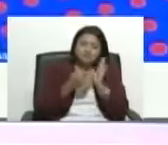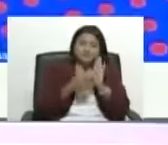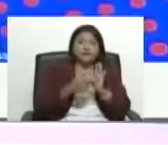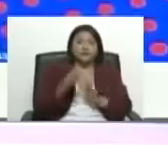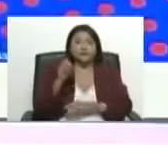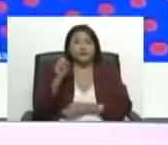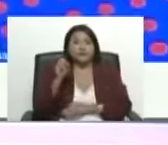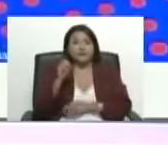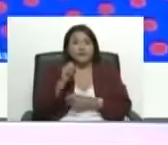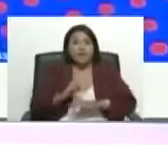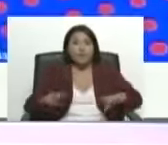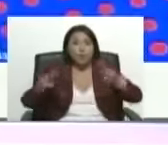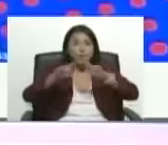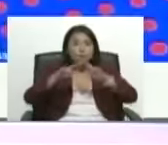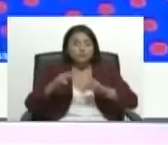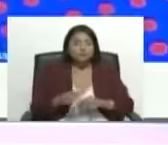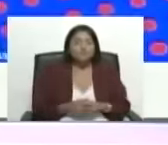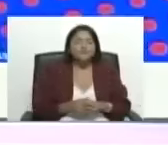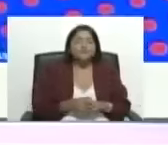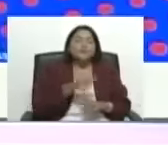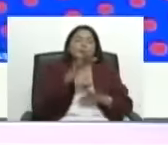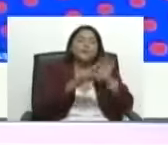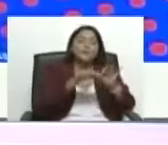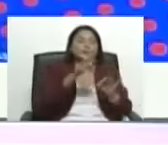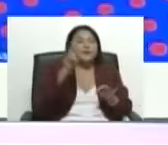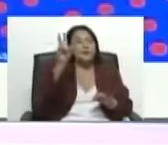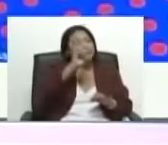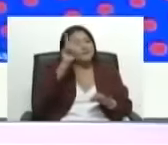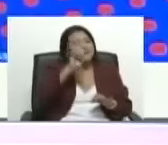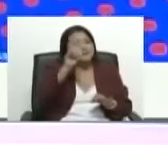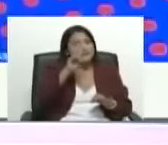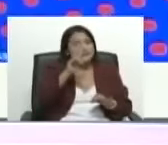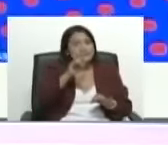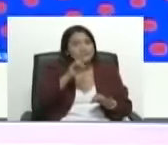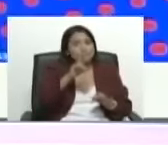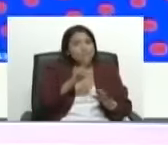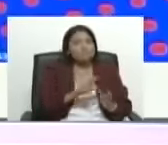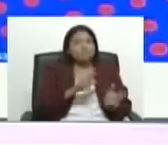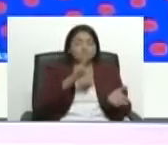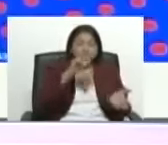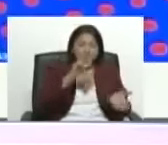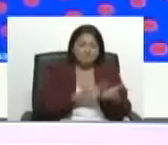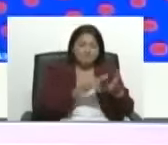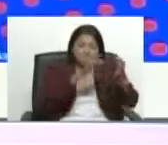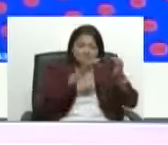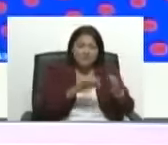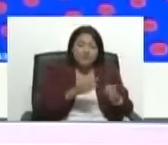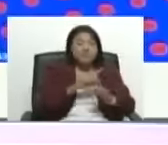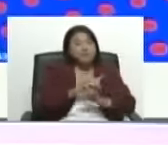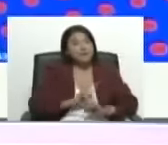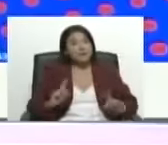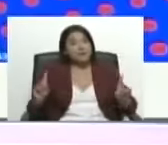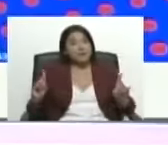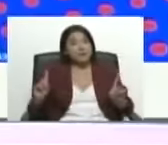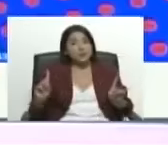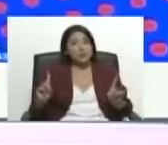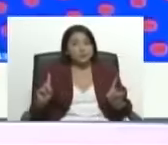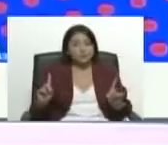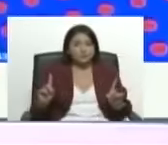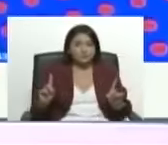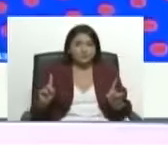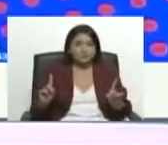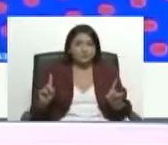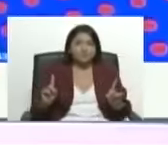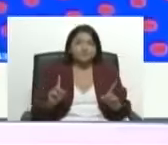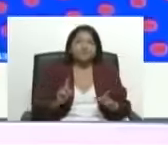Unidas. Venezuela desea dejar formal constancia, sin embargo, de que su